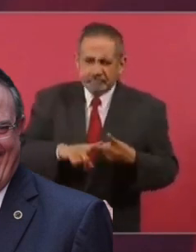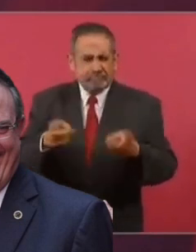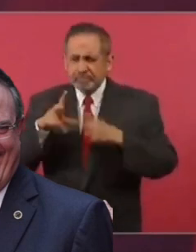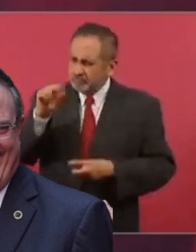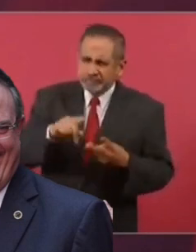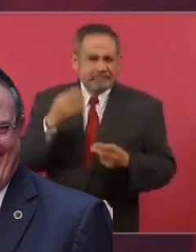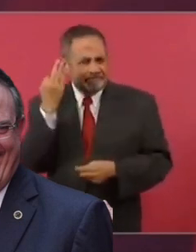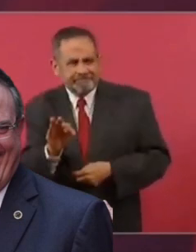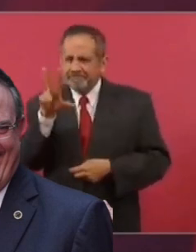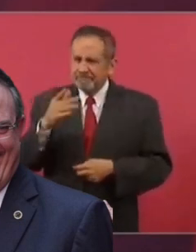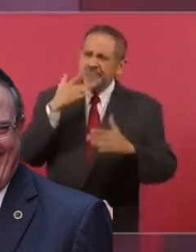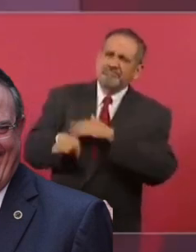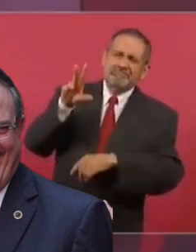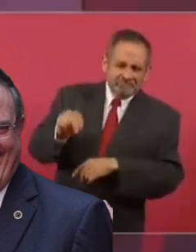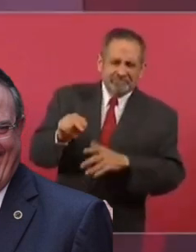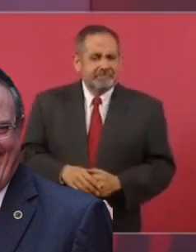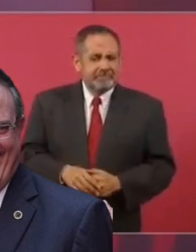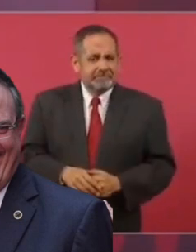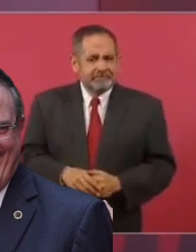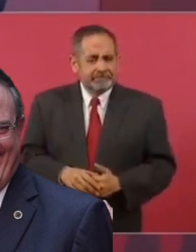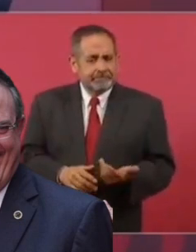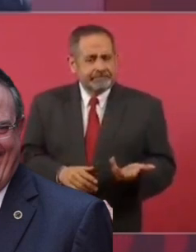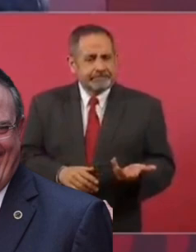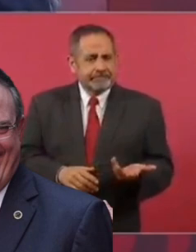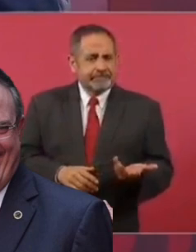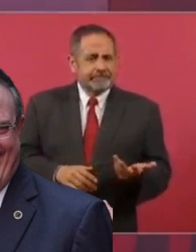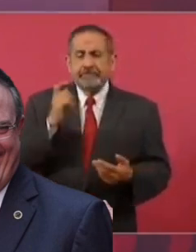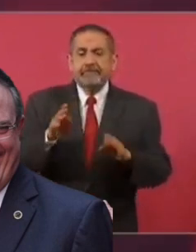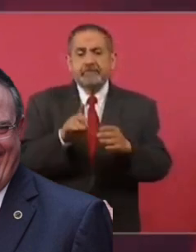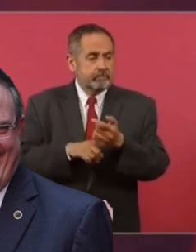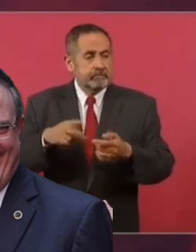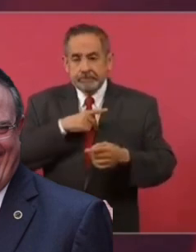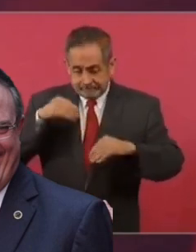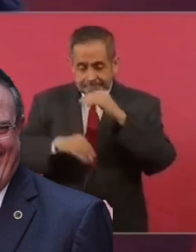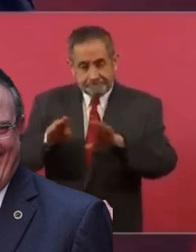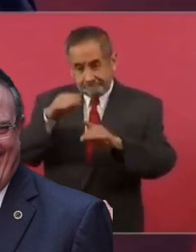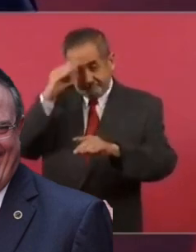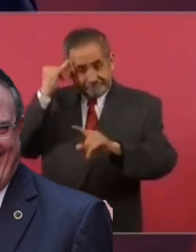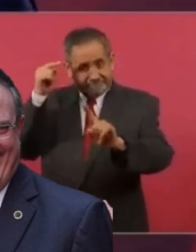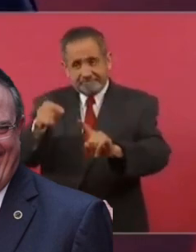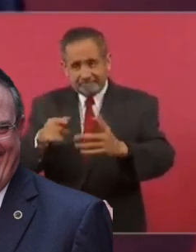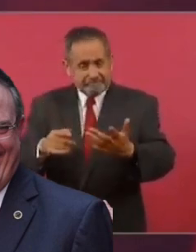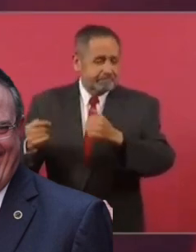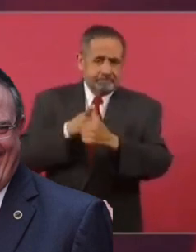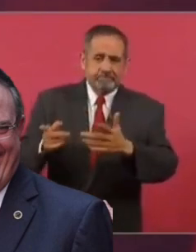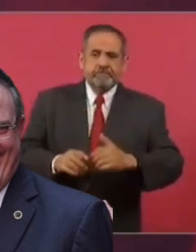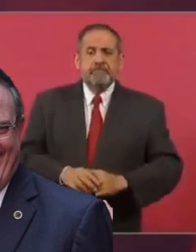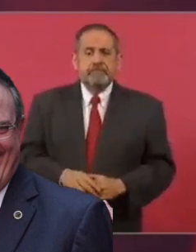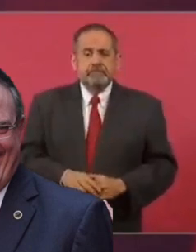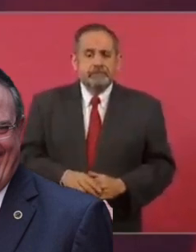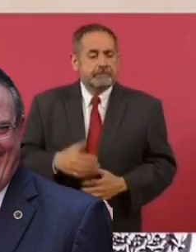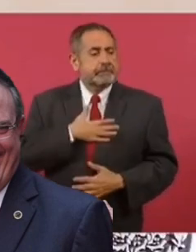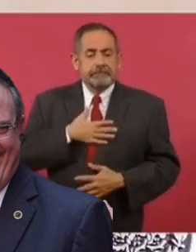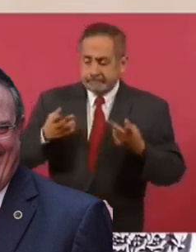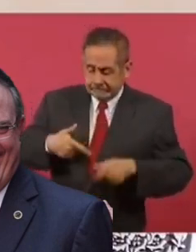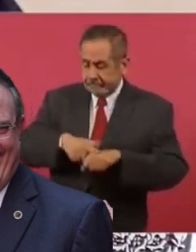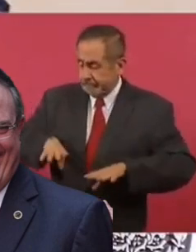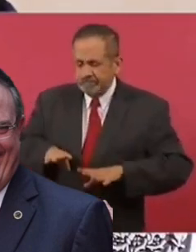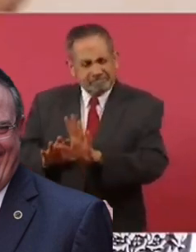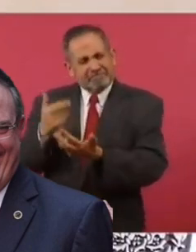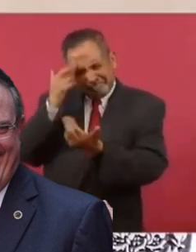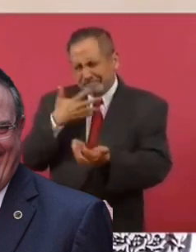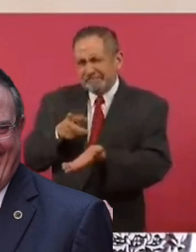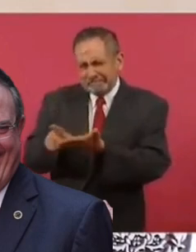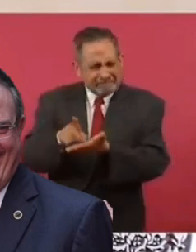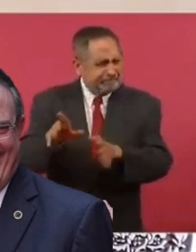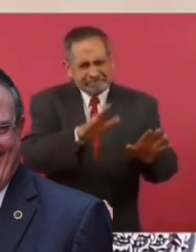no traicionar al pueblo. Entonces, eso es lo que se tiene que poner por delante. Y no el interés personal, por legítimo que